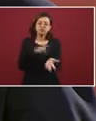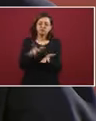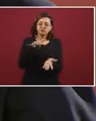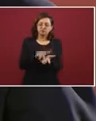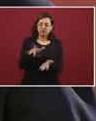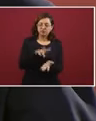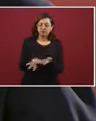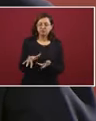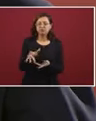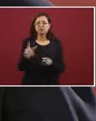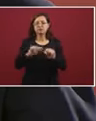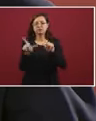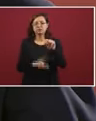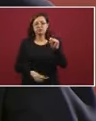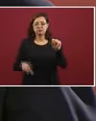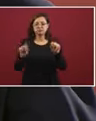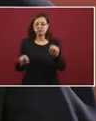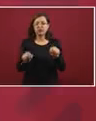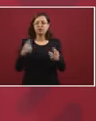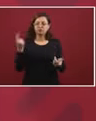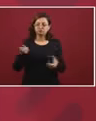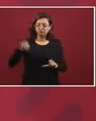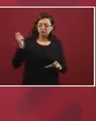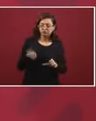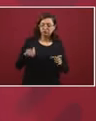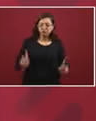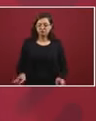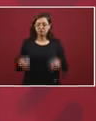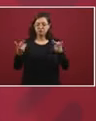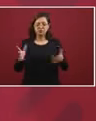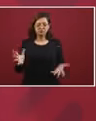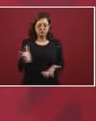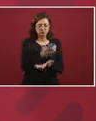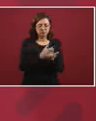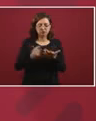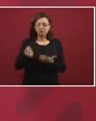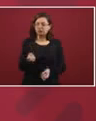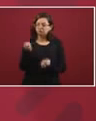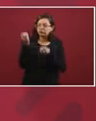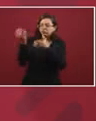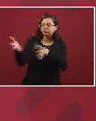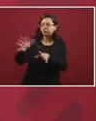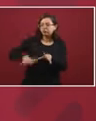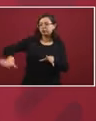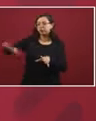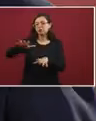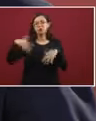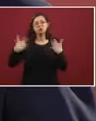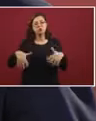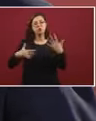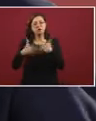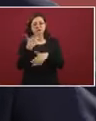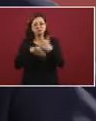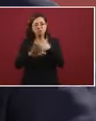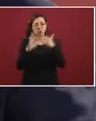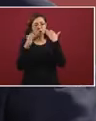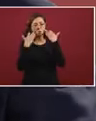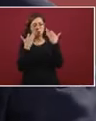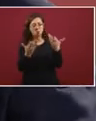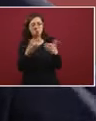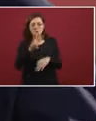señor presidente de la República, es que estas subastas con sentido social se han consolidado como un éxito palpable,